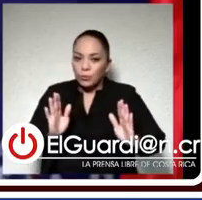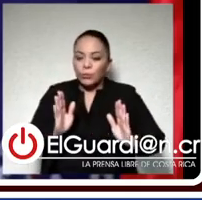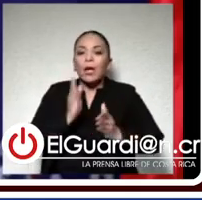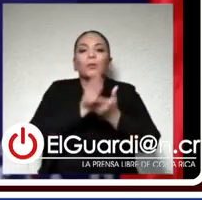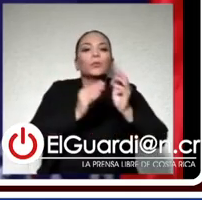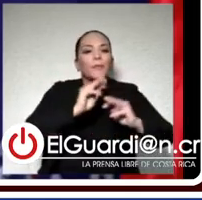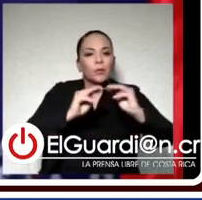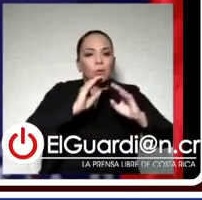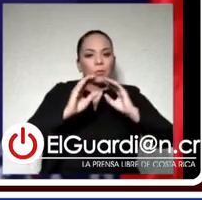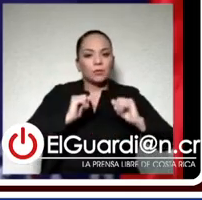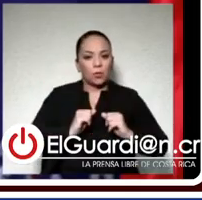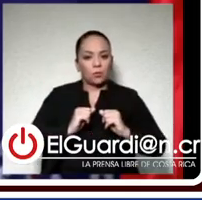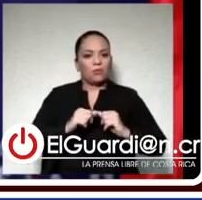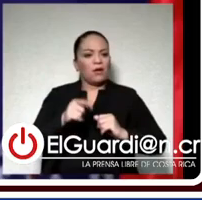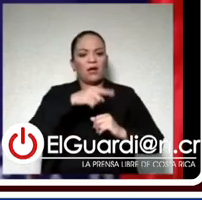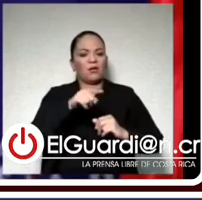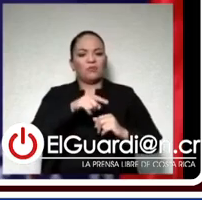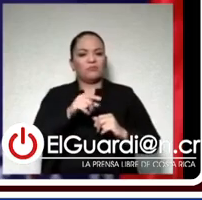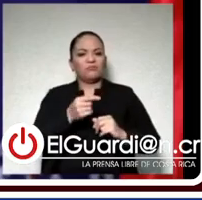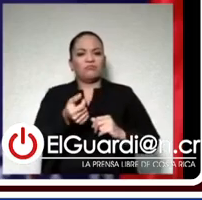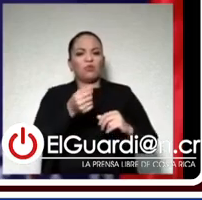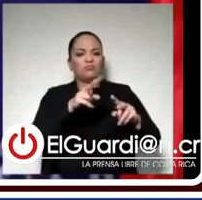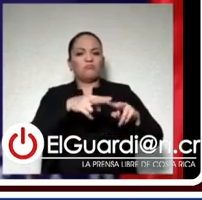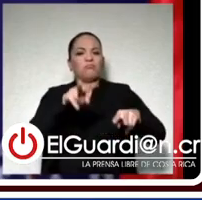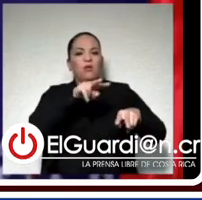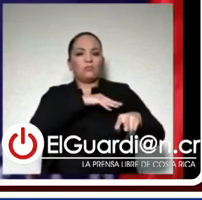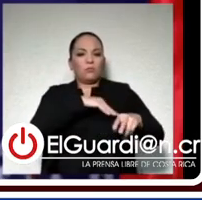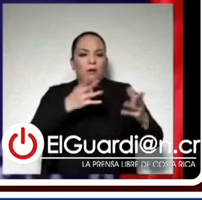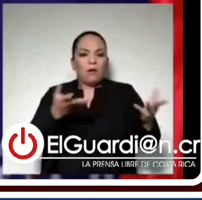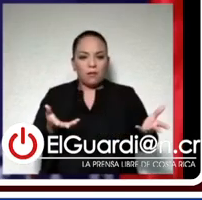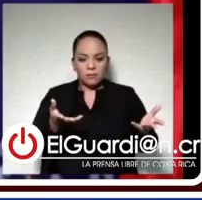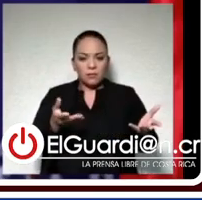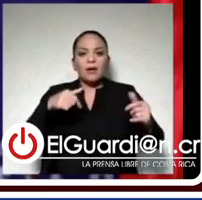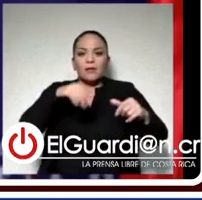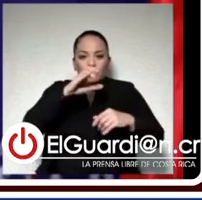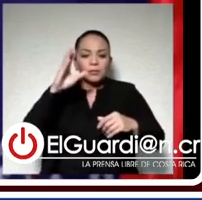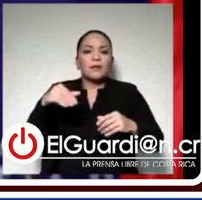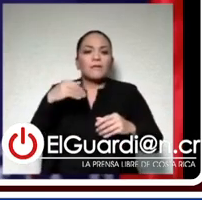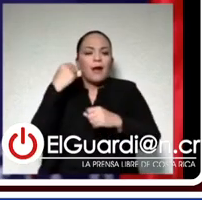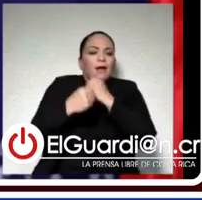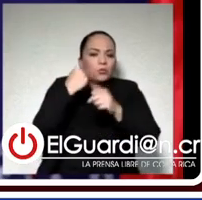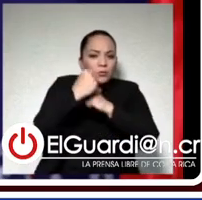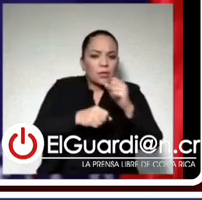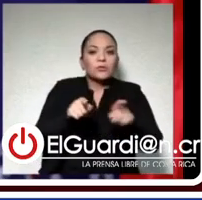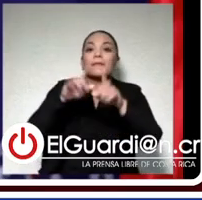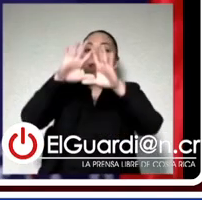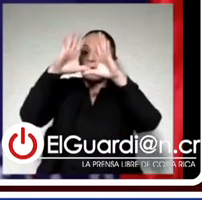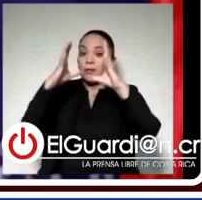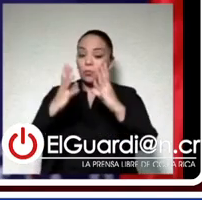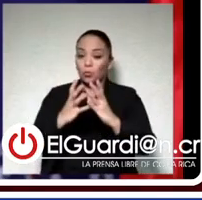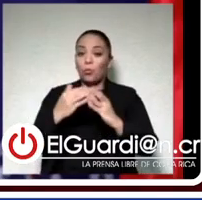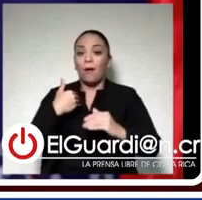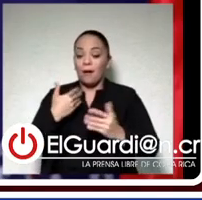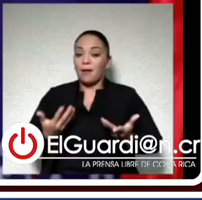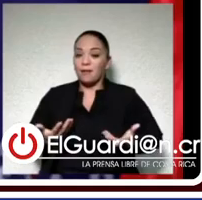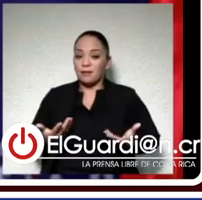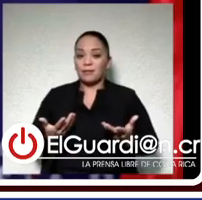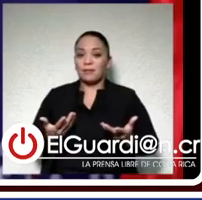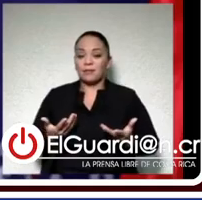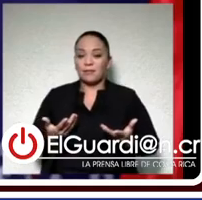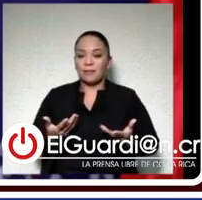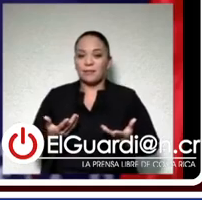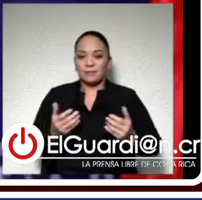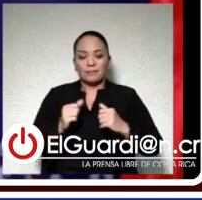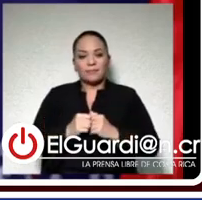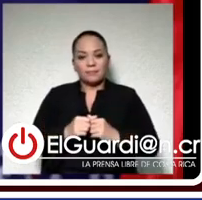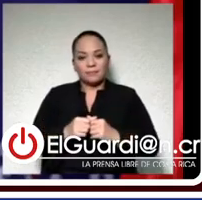medios de pocos valores de la prensa en Costa Rica por años y en el mundo entero. ¿Cómo? No me diga